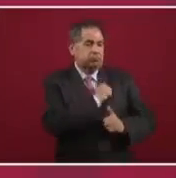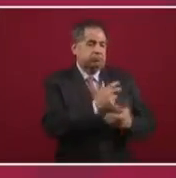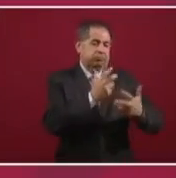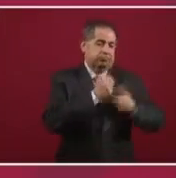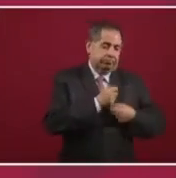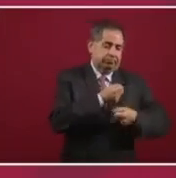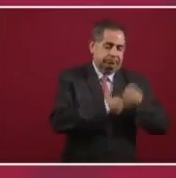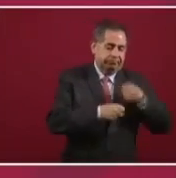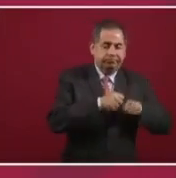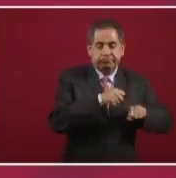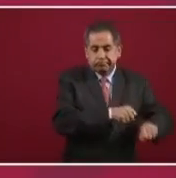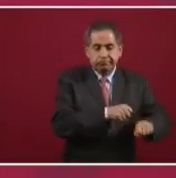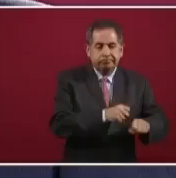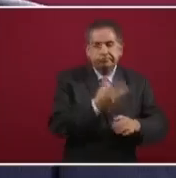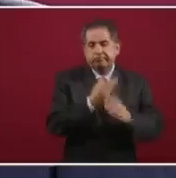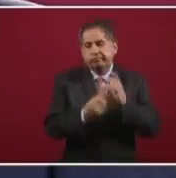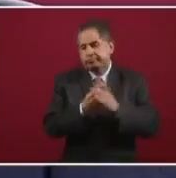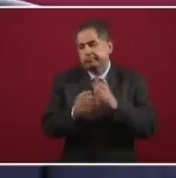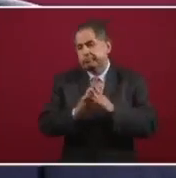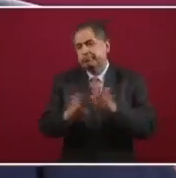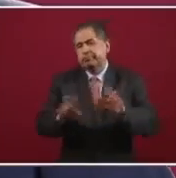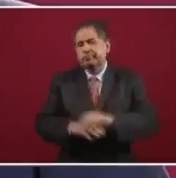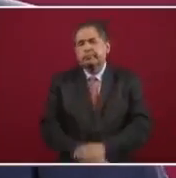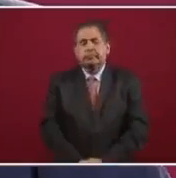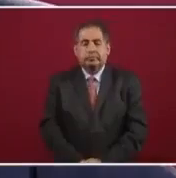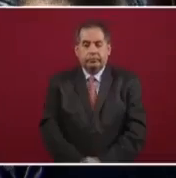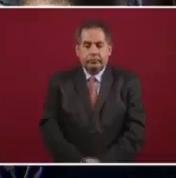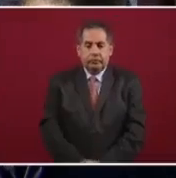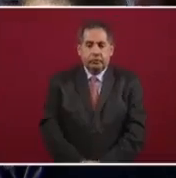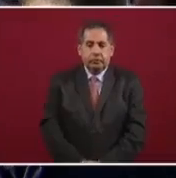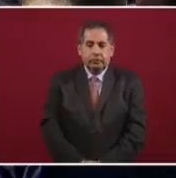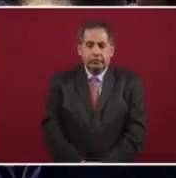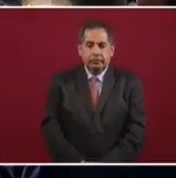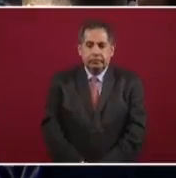custodios del penal. Gracias.